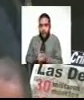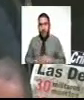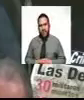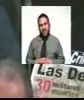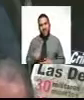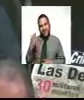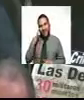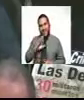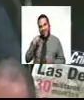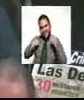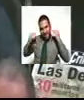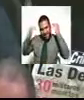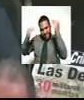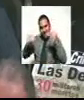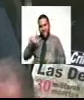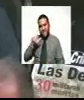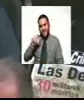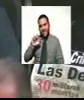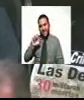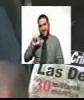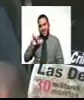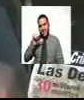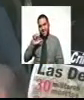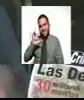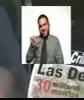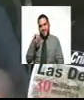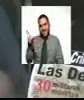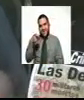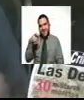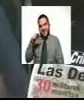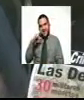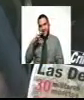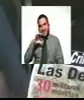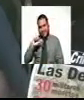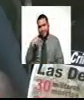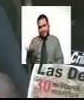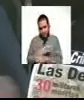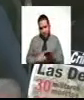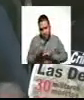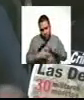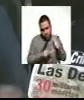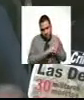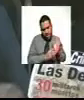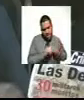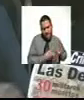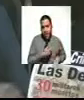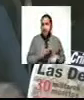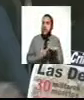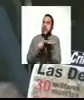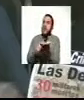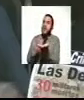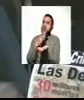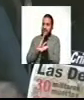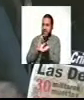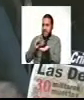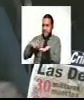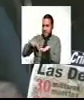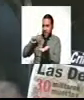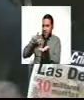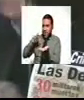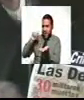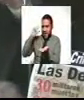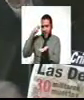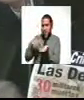García, que lo hemos discutido en varias ocasiones, y eso lo llevaba el proyecto de ley que presentó la senadora Paloma Valencia, el senador